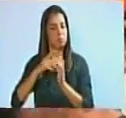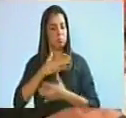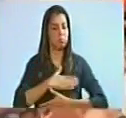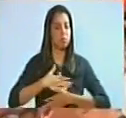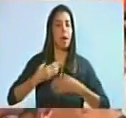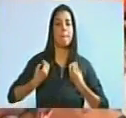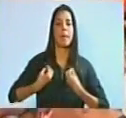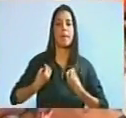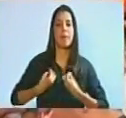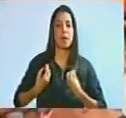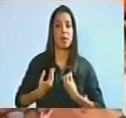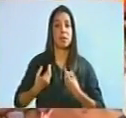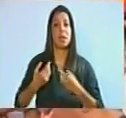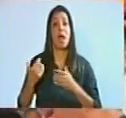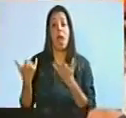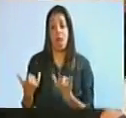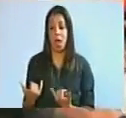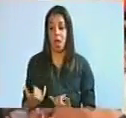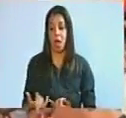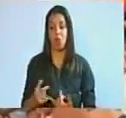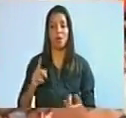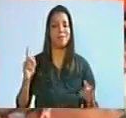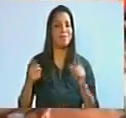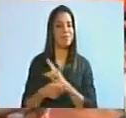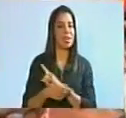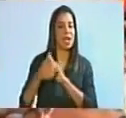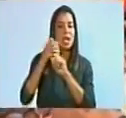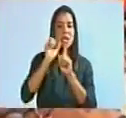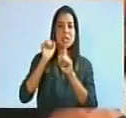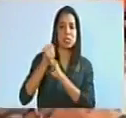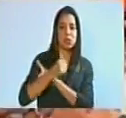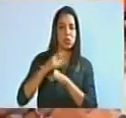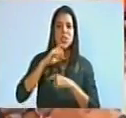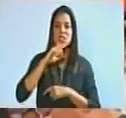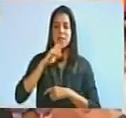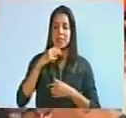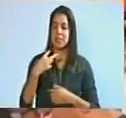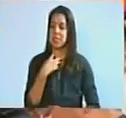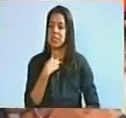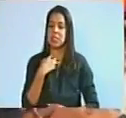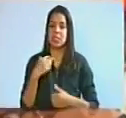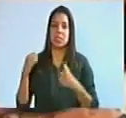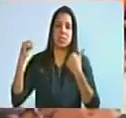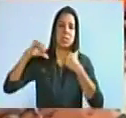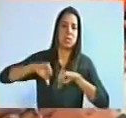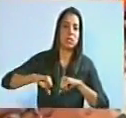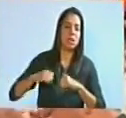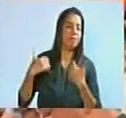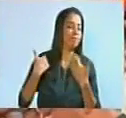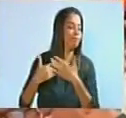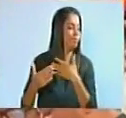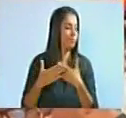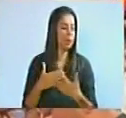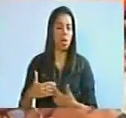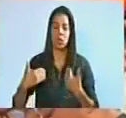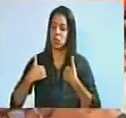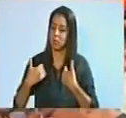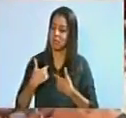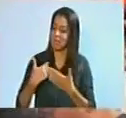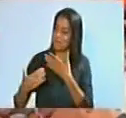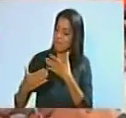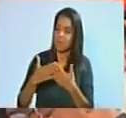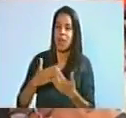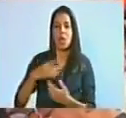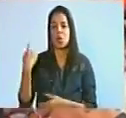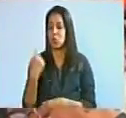bolivariana. Llegaron circunstancias difíciles, llegó una arremetida imperial, pero aquí estamos firmes, nosotros trabajando de la mano de nuestro pueblo, con